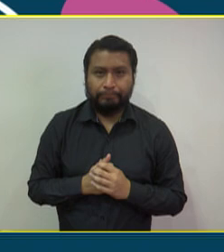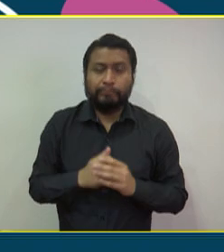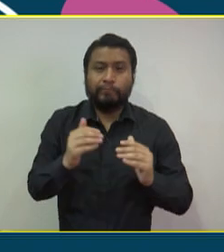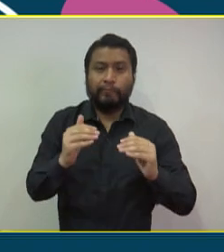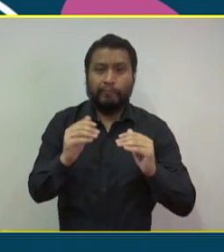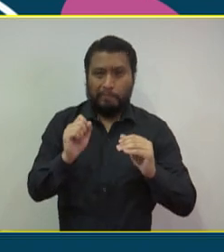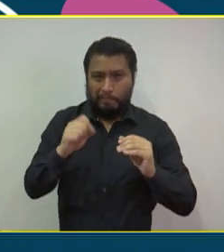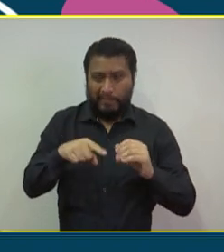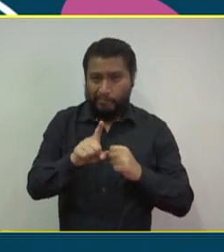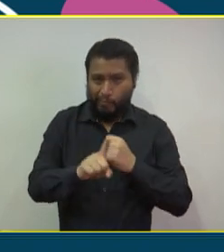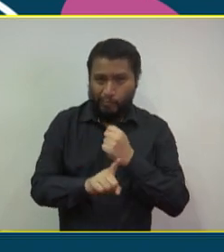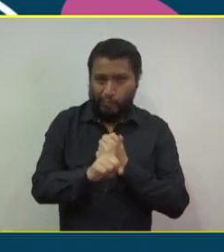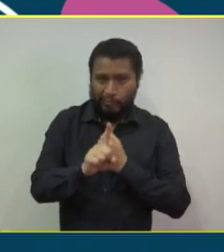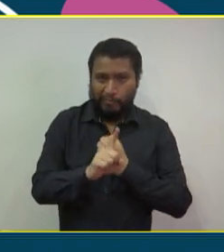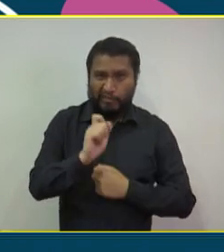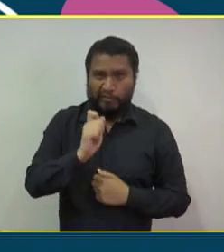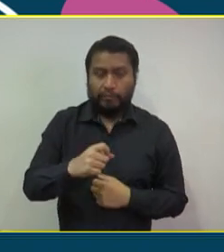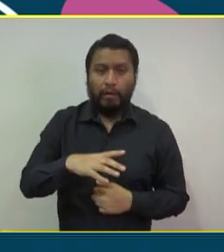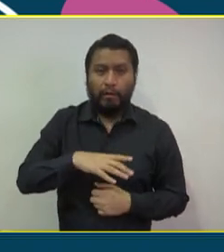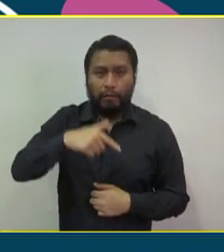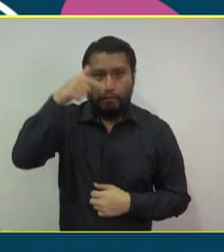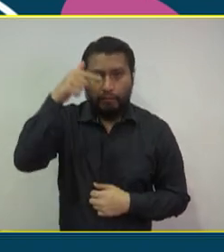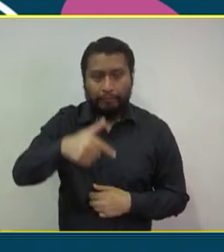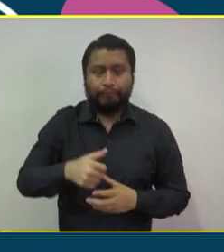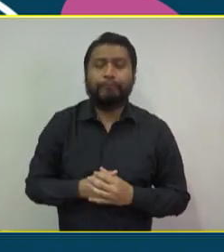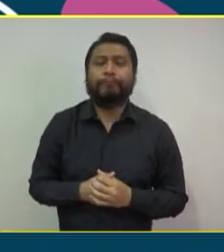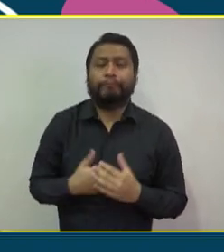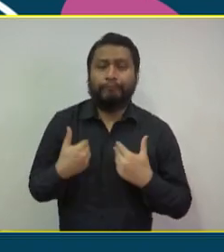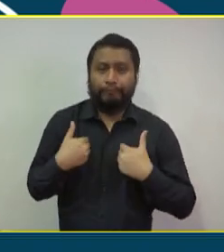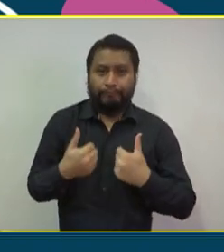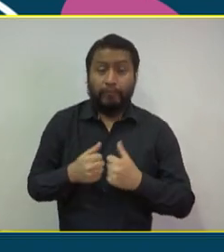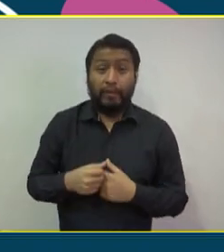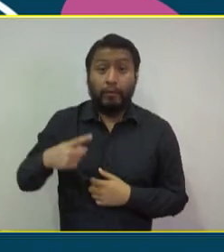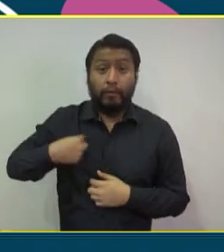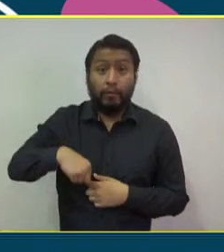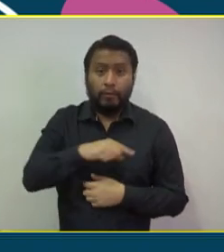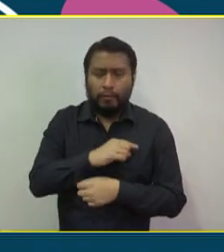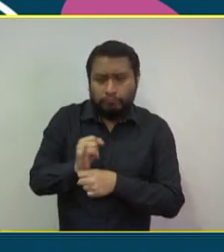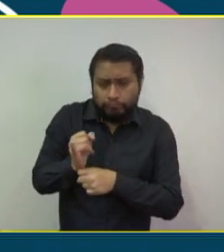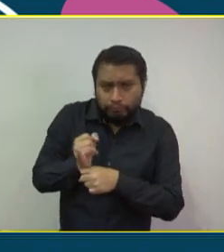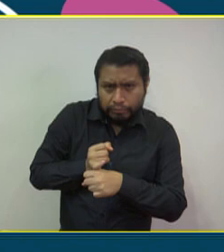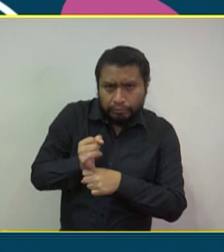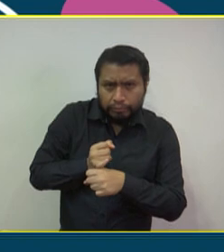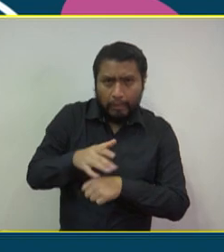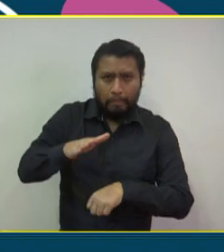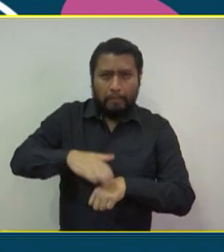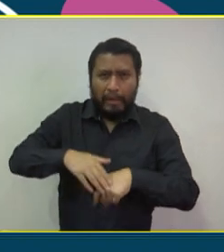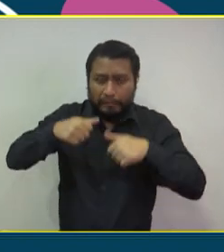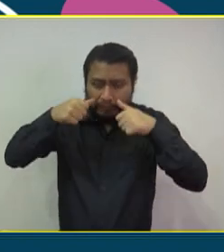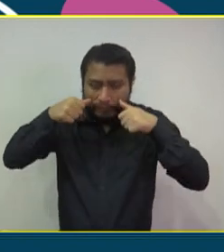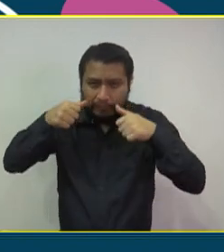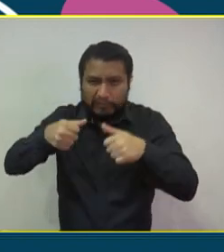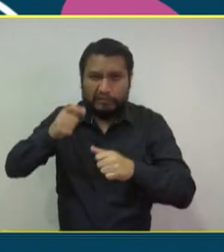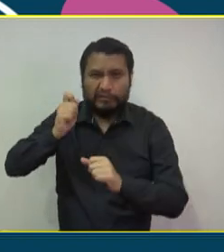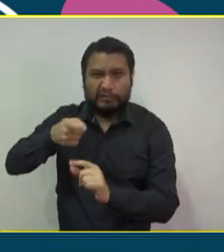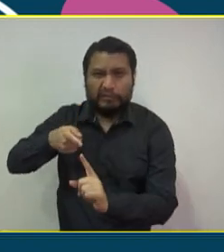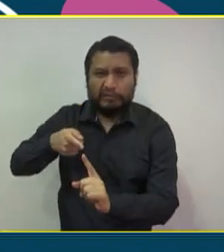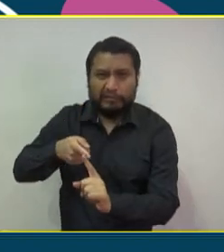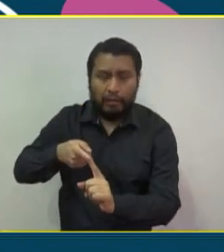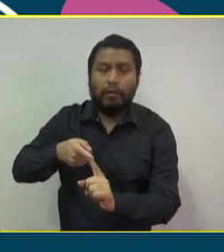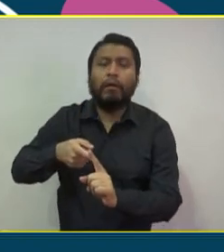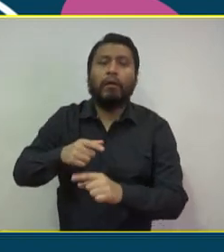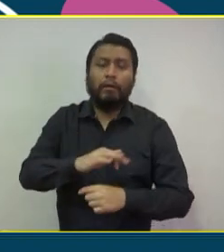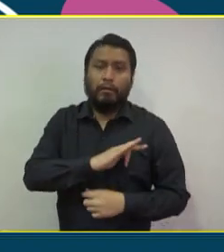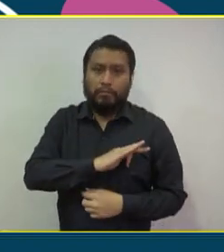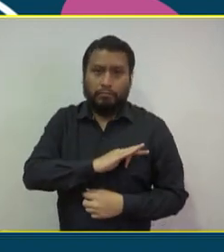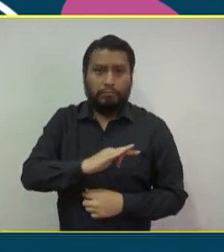problema, decidimos definir que nuestra investigación iba a centrarse más en un punto en específico para poder atacar de